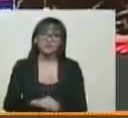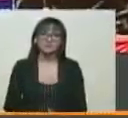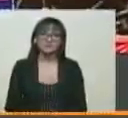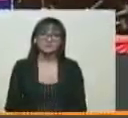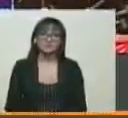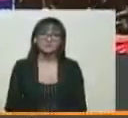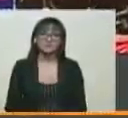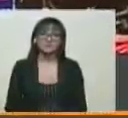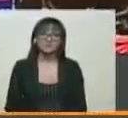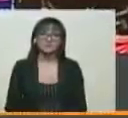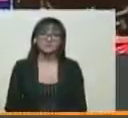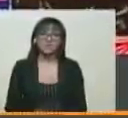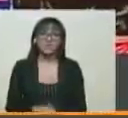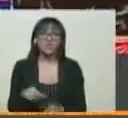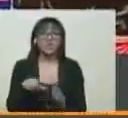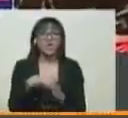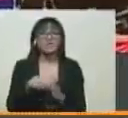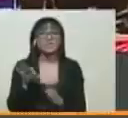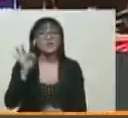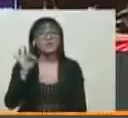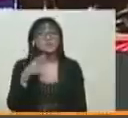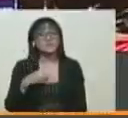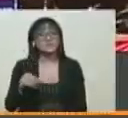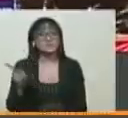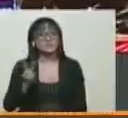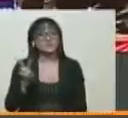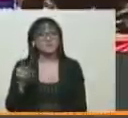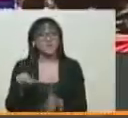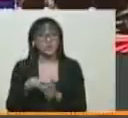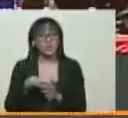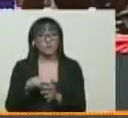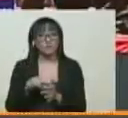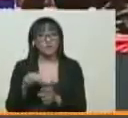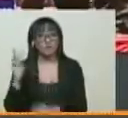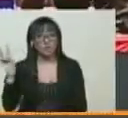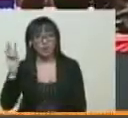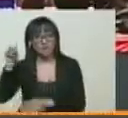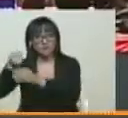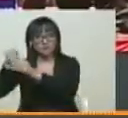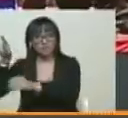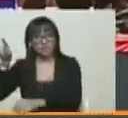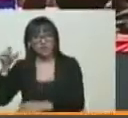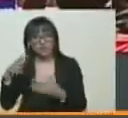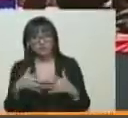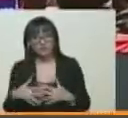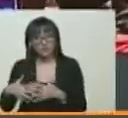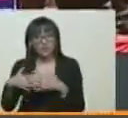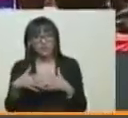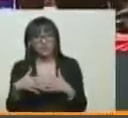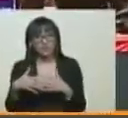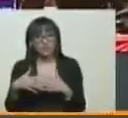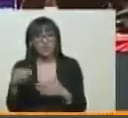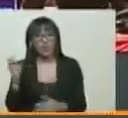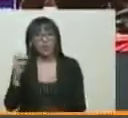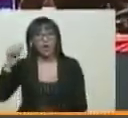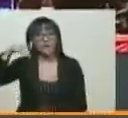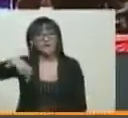¿Dónde se elige presidente de Venezuela? ¿En Washington o en Puerto Ayacucho?